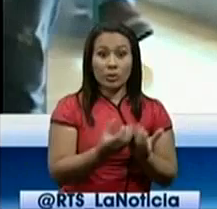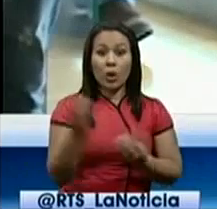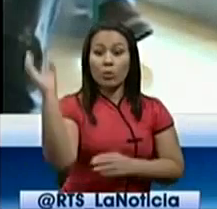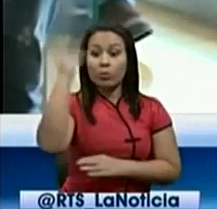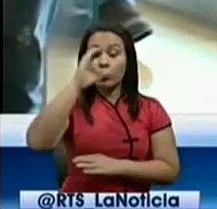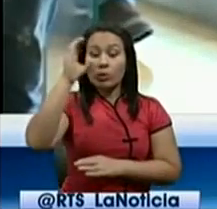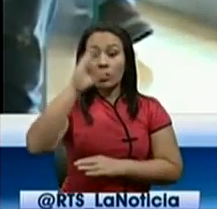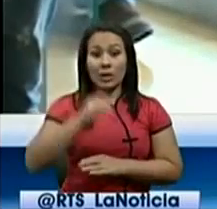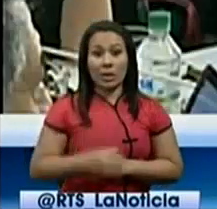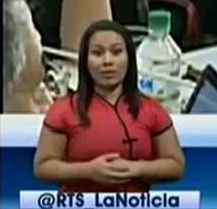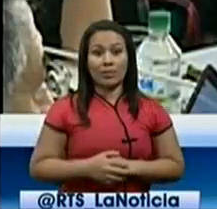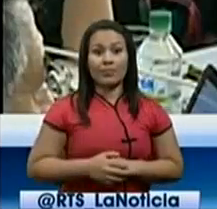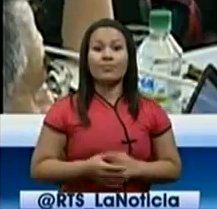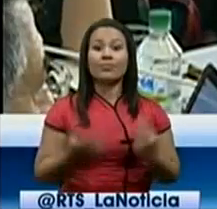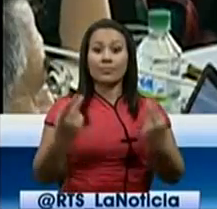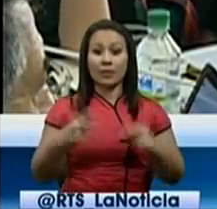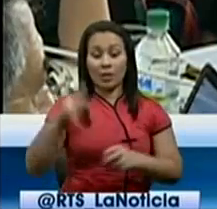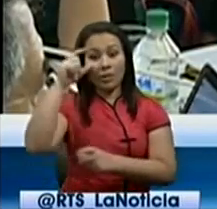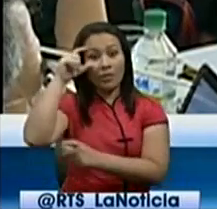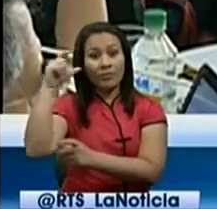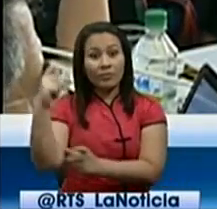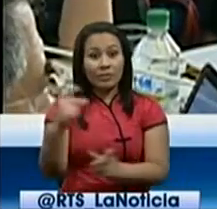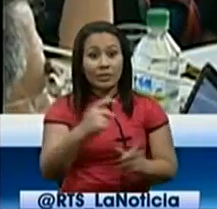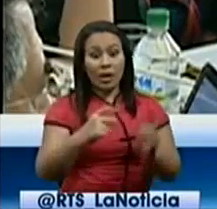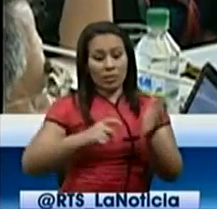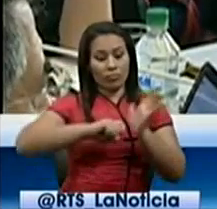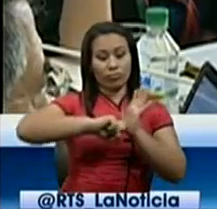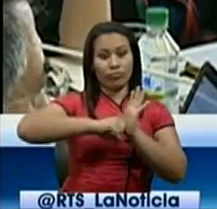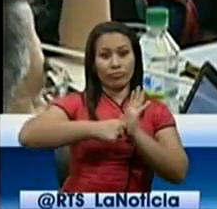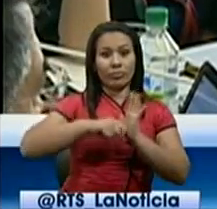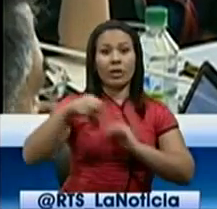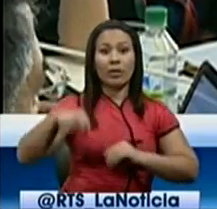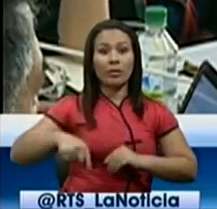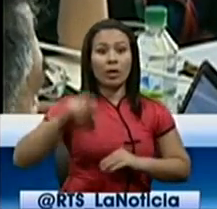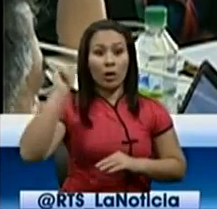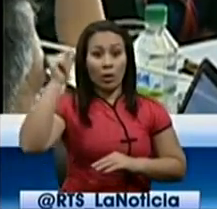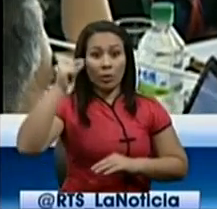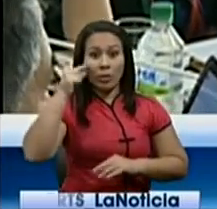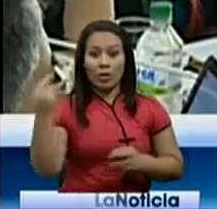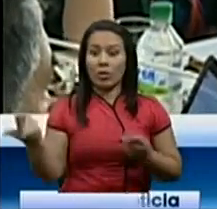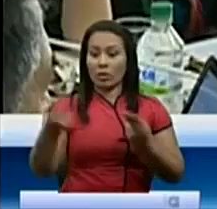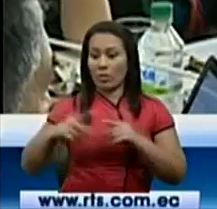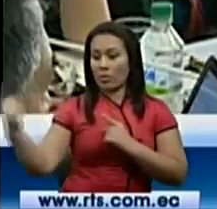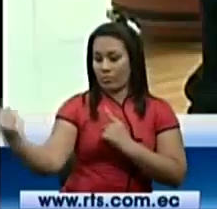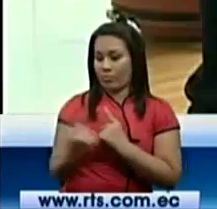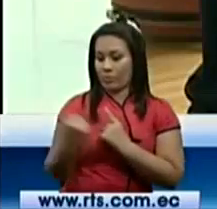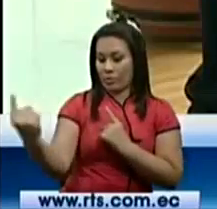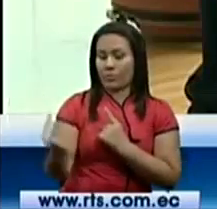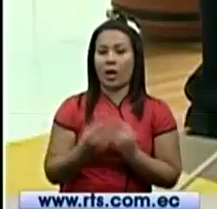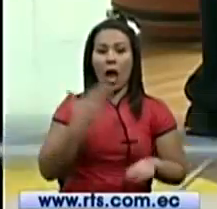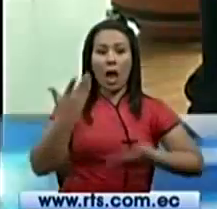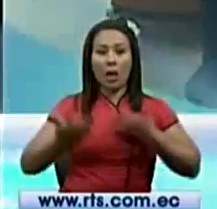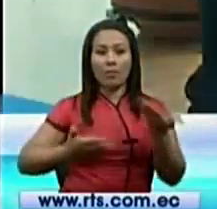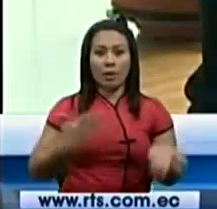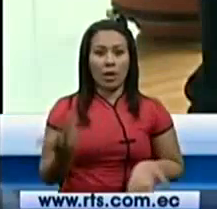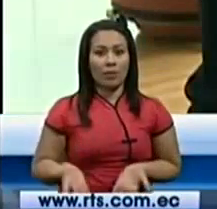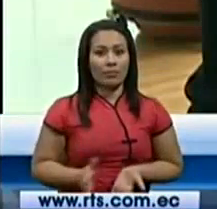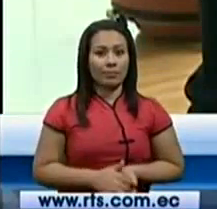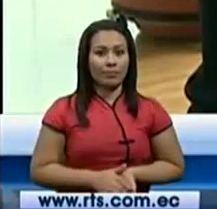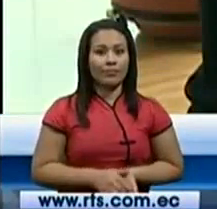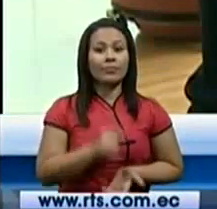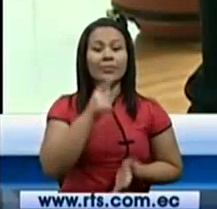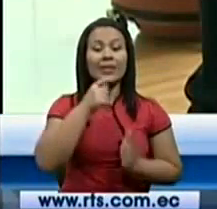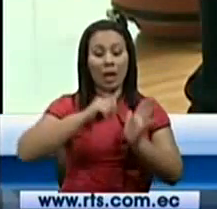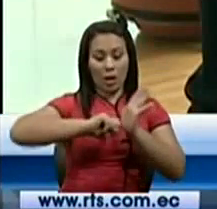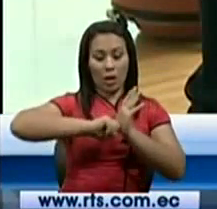su investigación y que tanto el fiscal como el contralor del Estado deben acudir a dar respuestas. Es impresentable que la